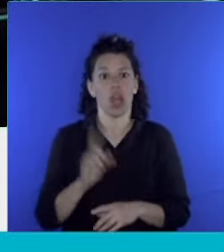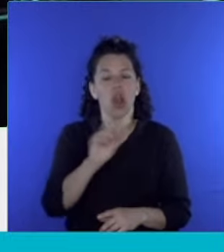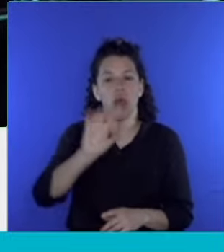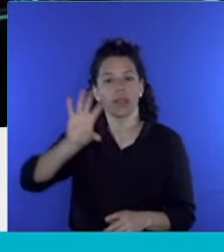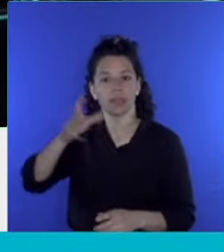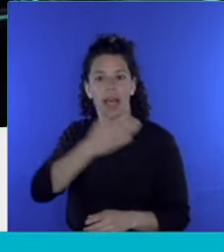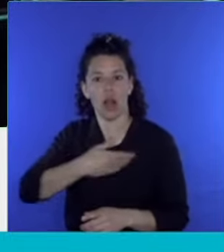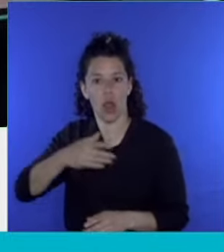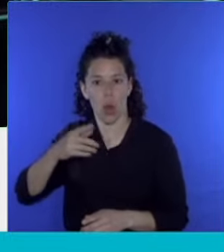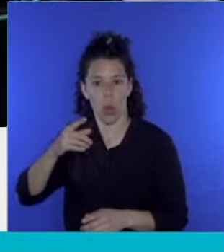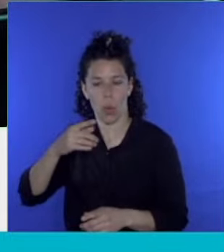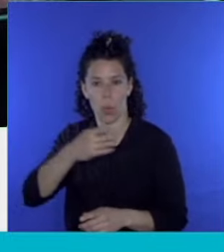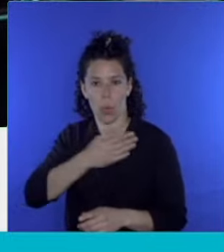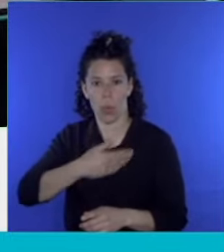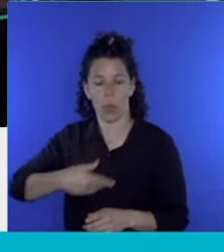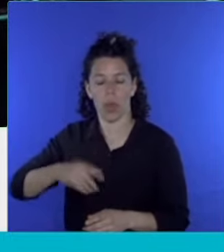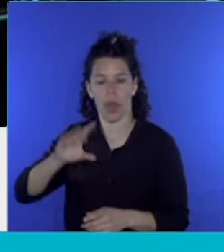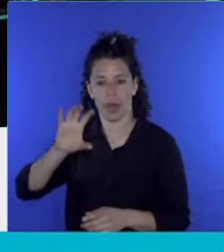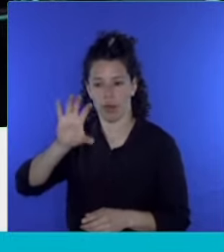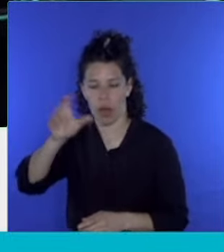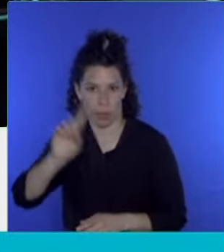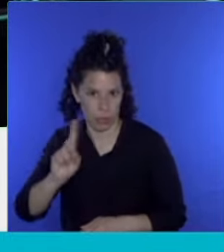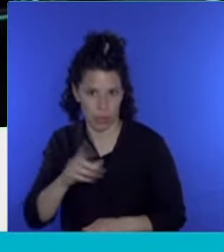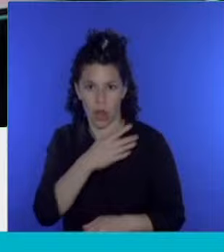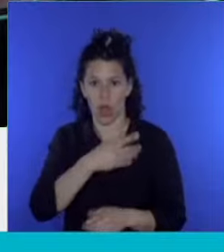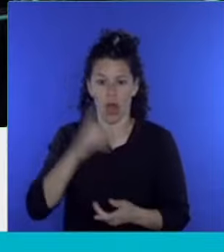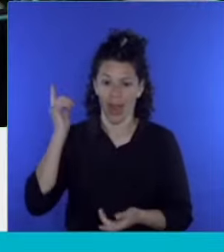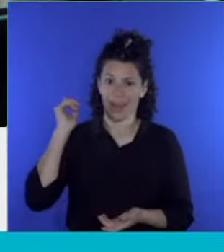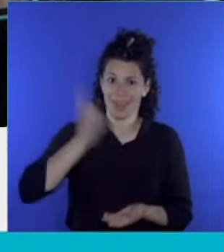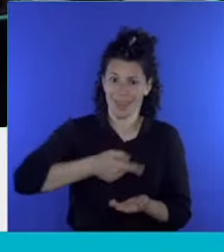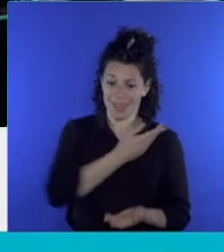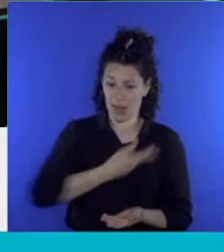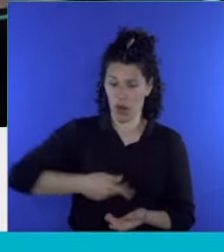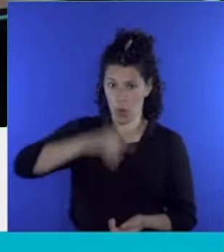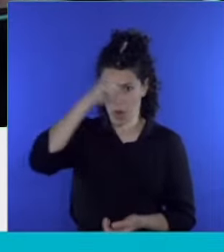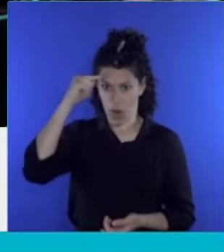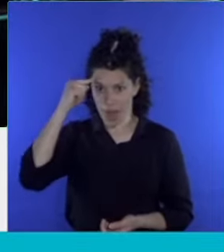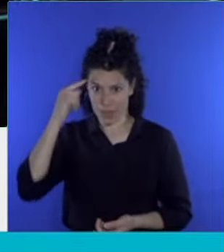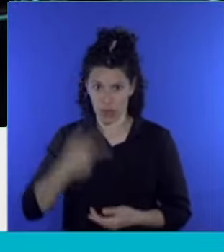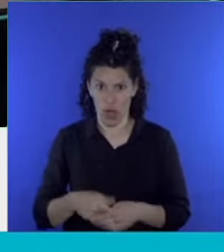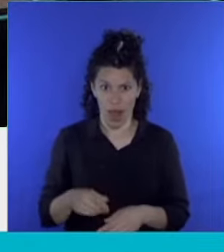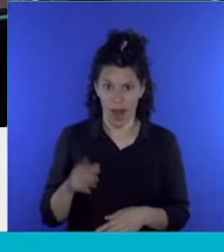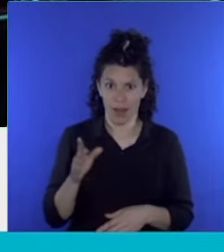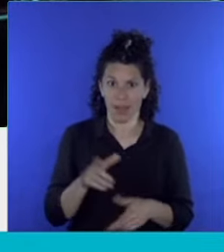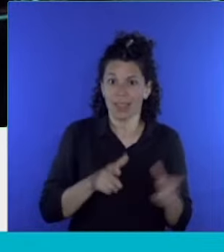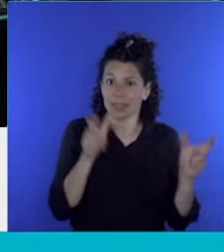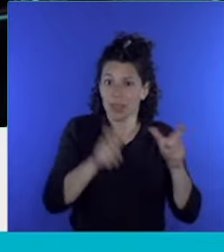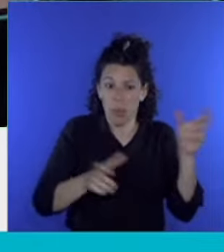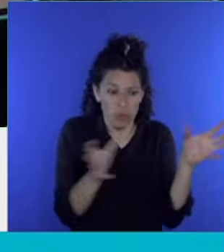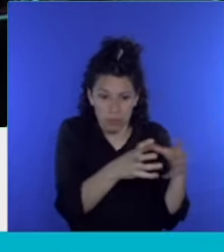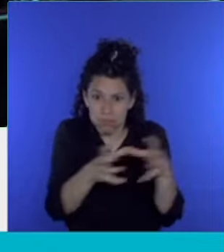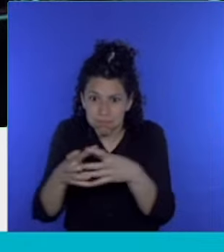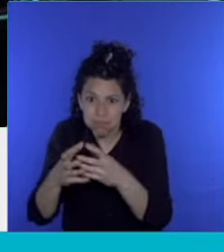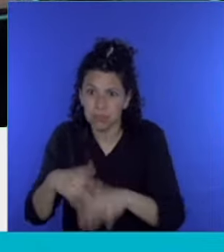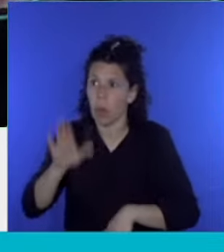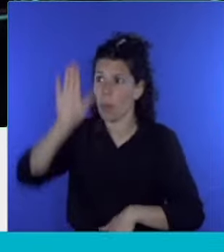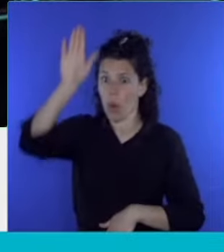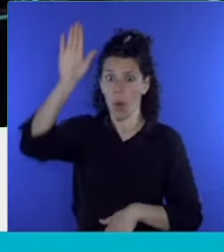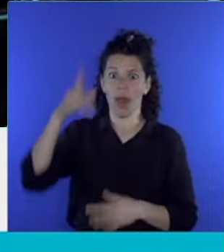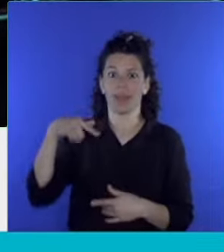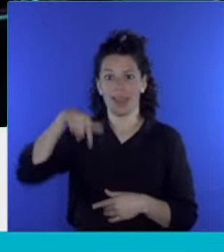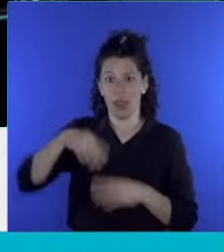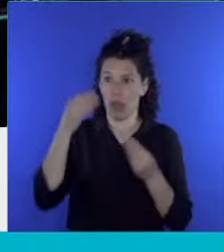provincia y una decisión del gobierno nacional que avalaron con la mano muchos de los bloques que hoy se preocupan por las